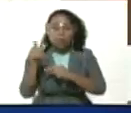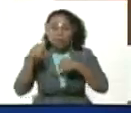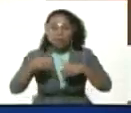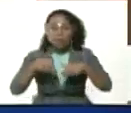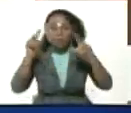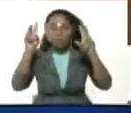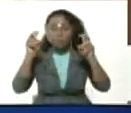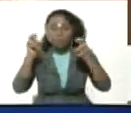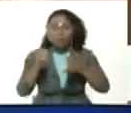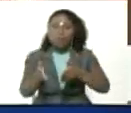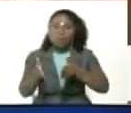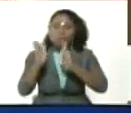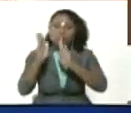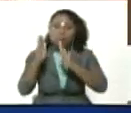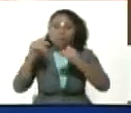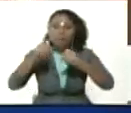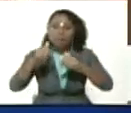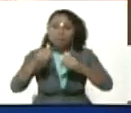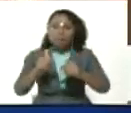nueva torrefactora aquí